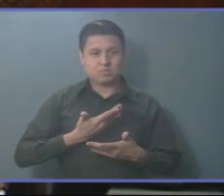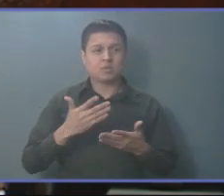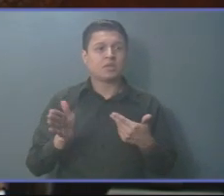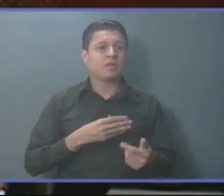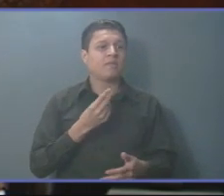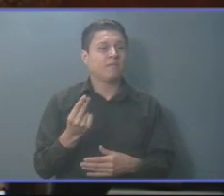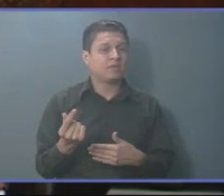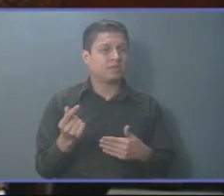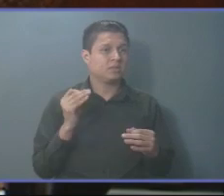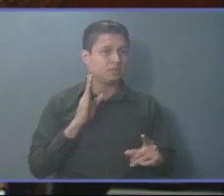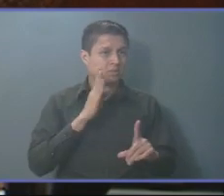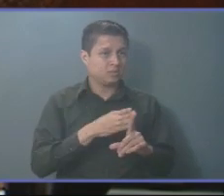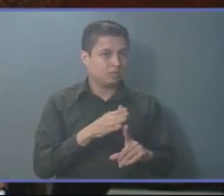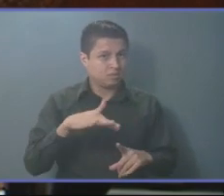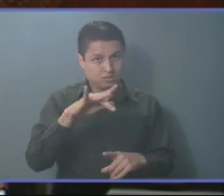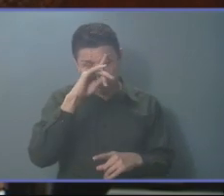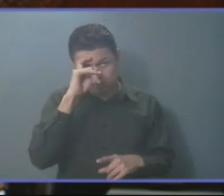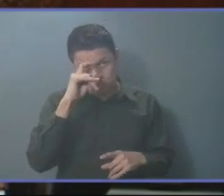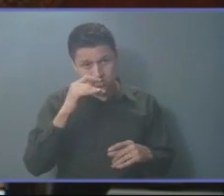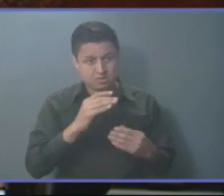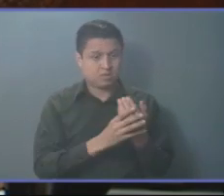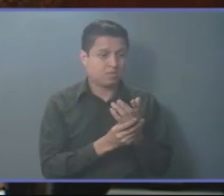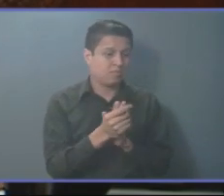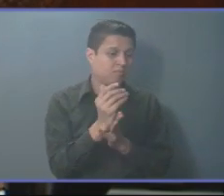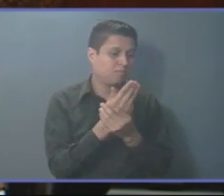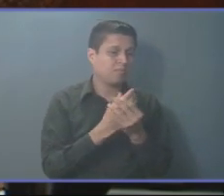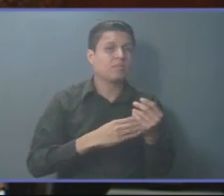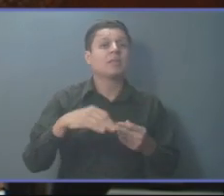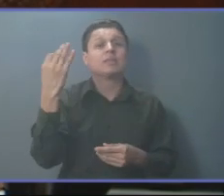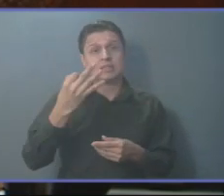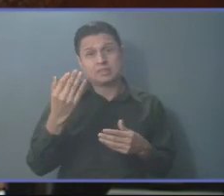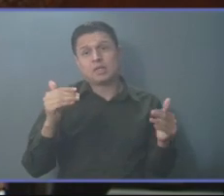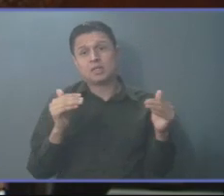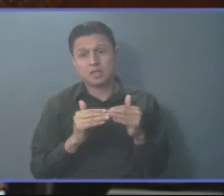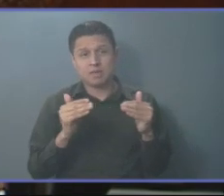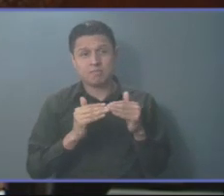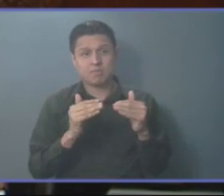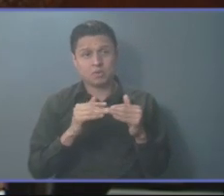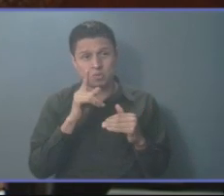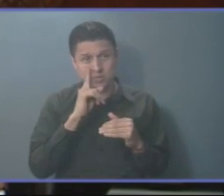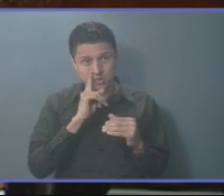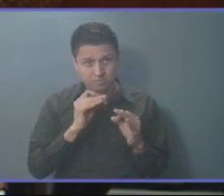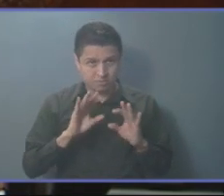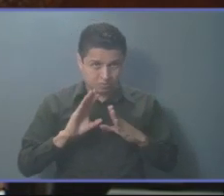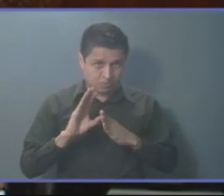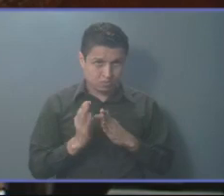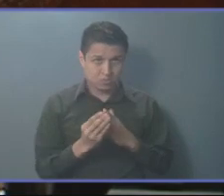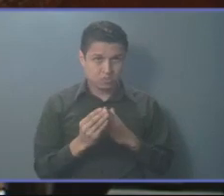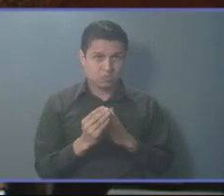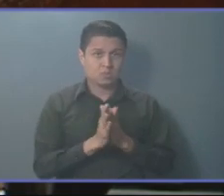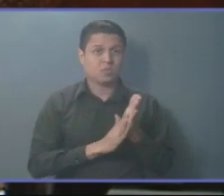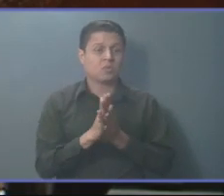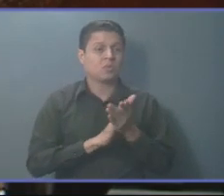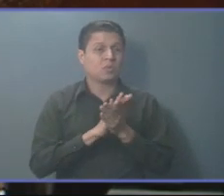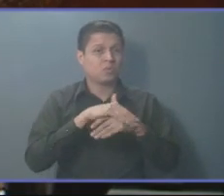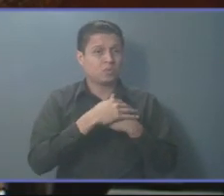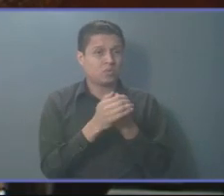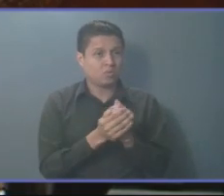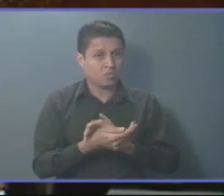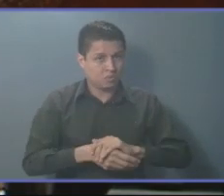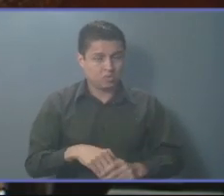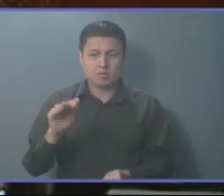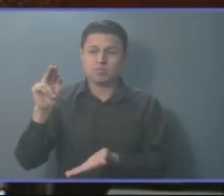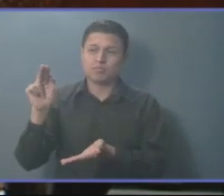acceso para lavarse las manos con agua y jabón. Y debe además proveer una cultura del lavado de manos y fomentar